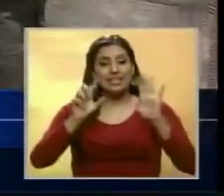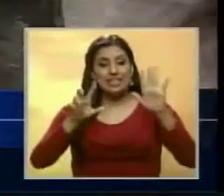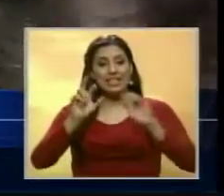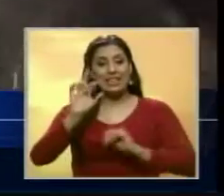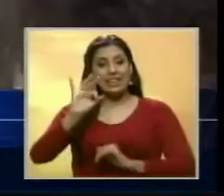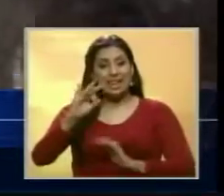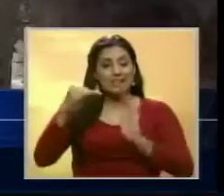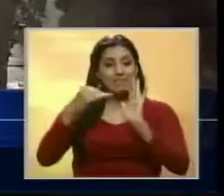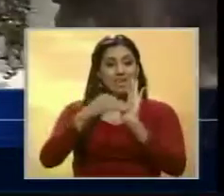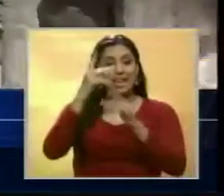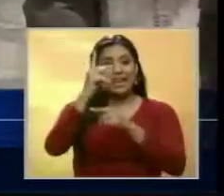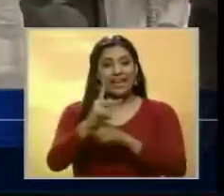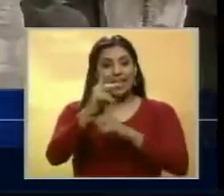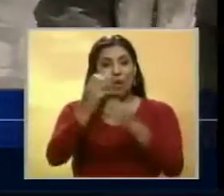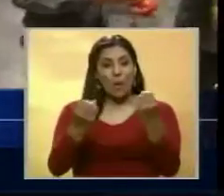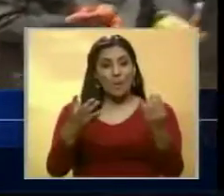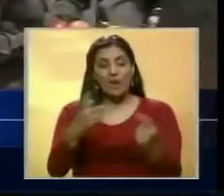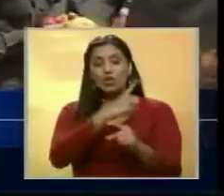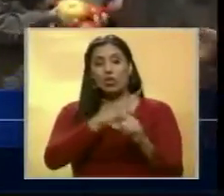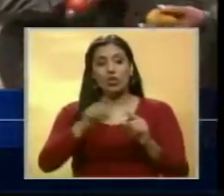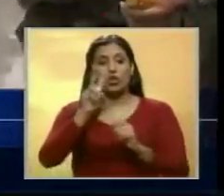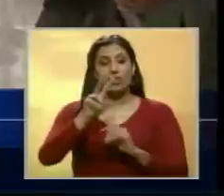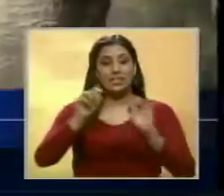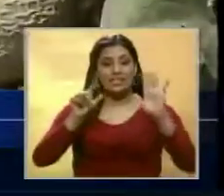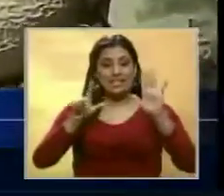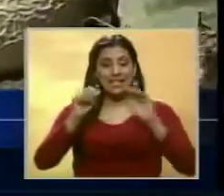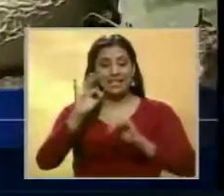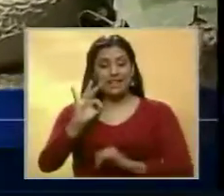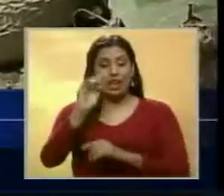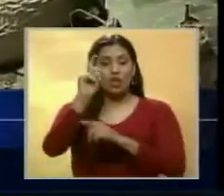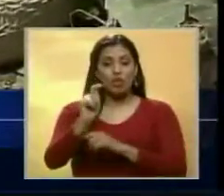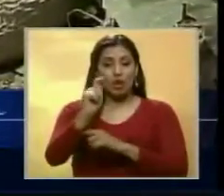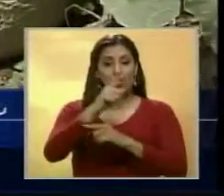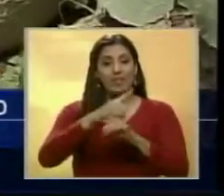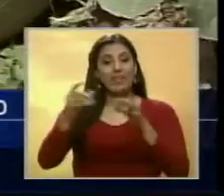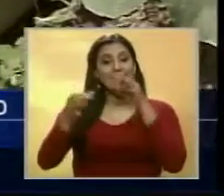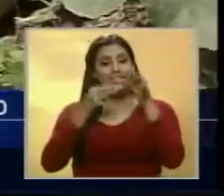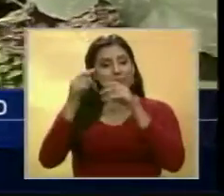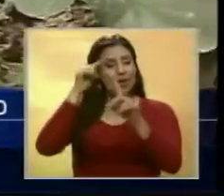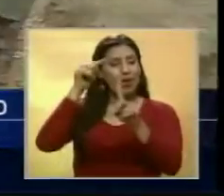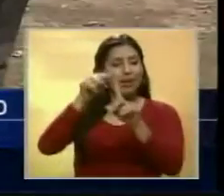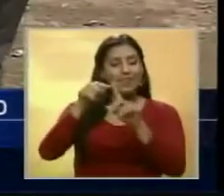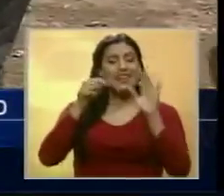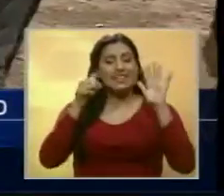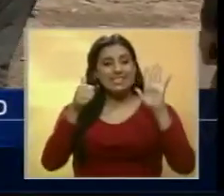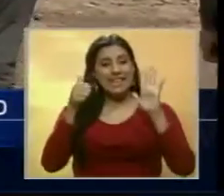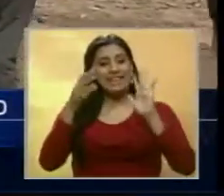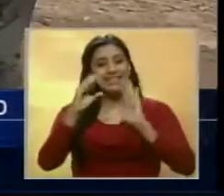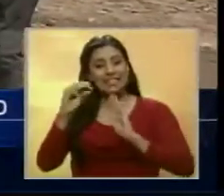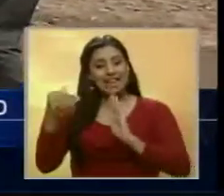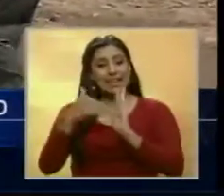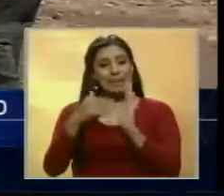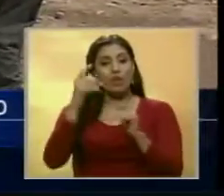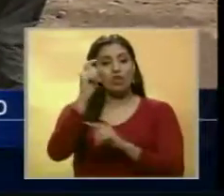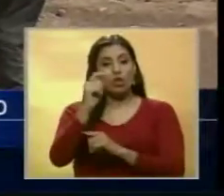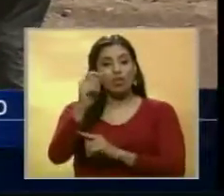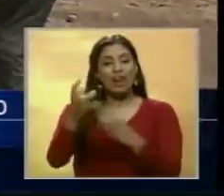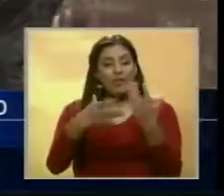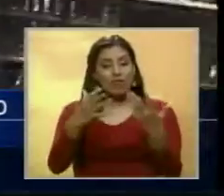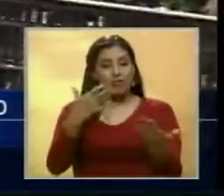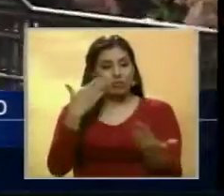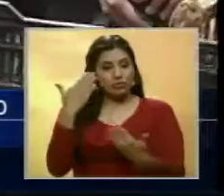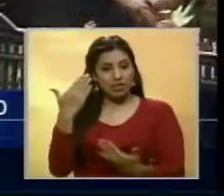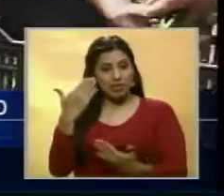kilos de hortalizas, 273 toneladas. Explica que tienen la meta de producir 600.000 toneladas de legumbres